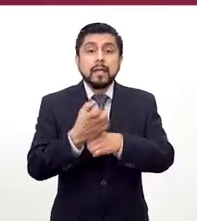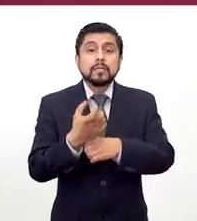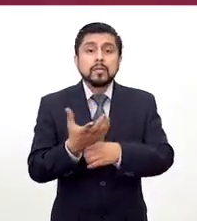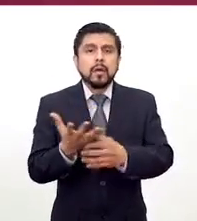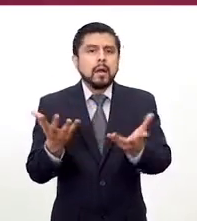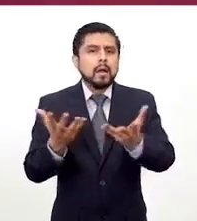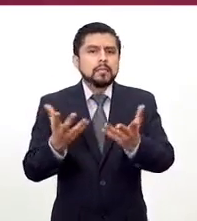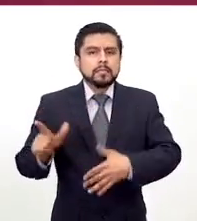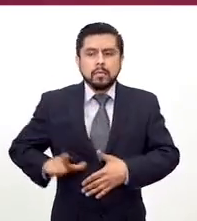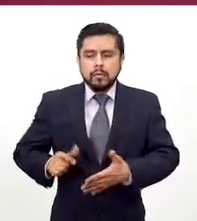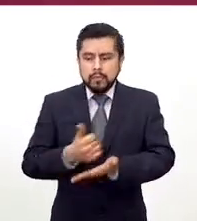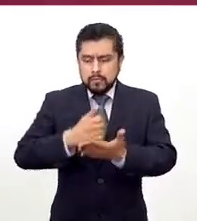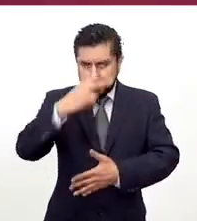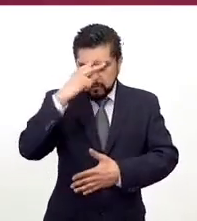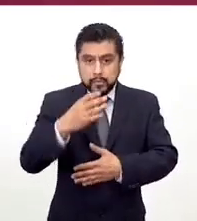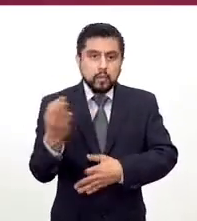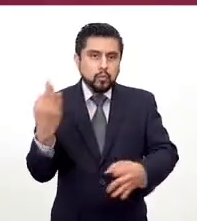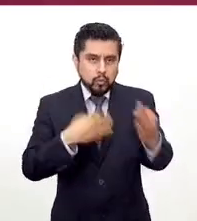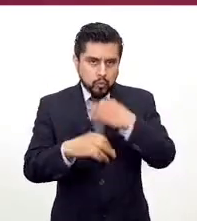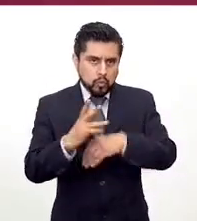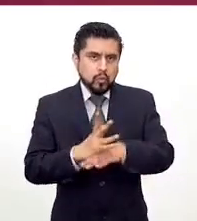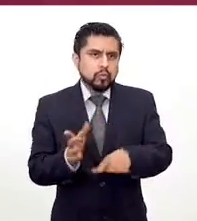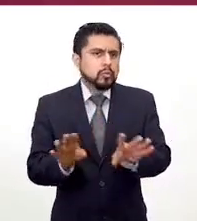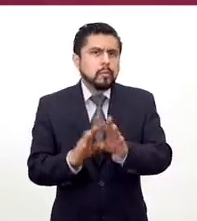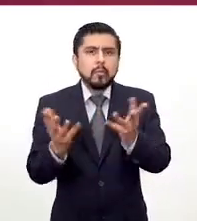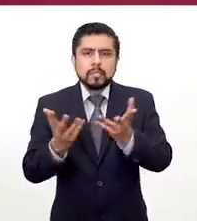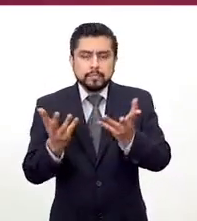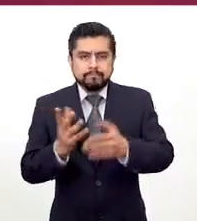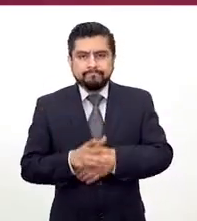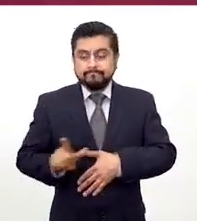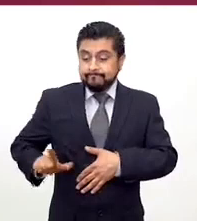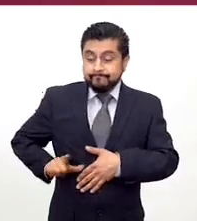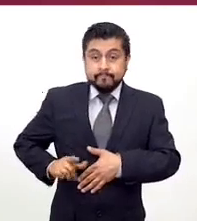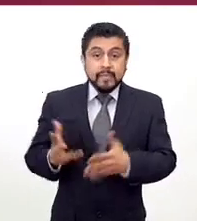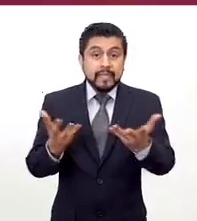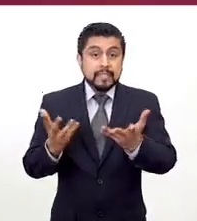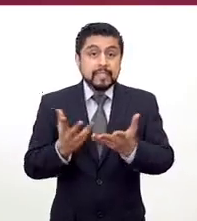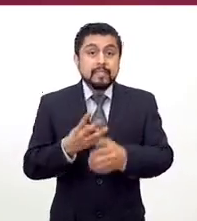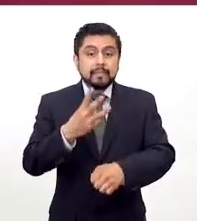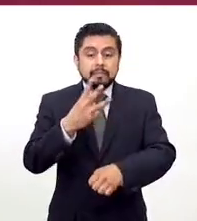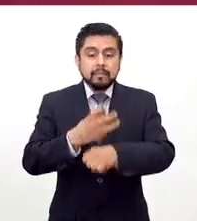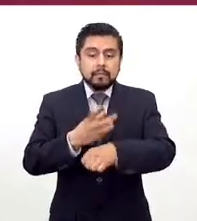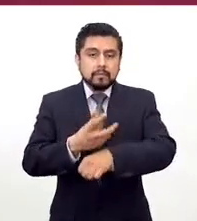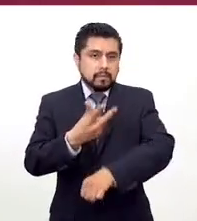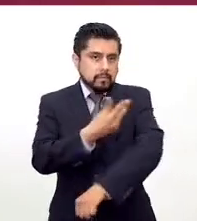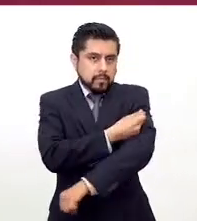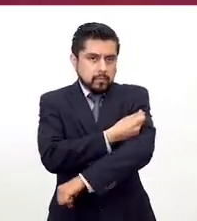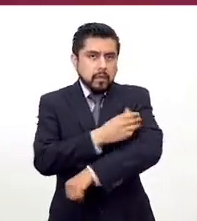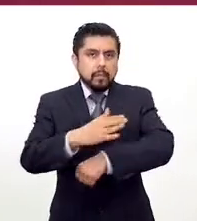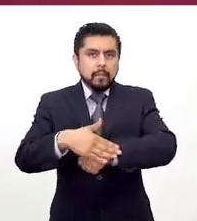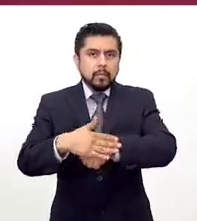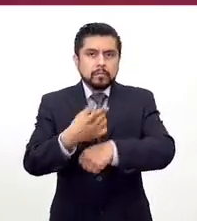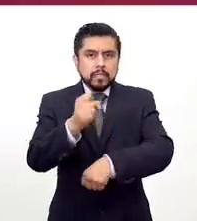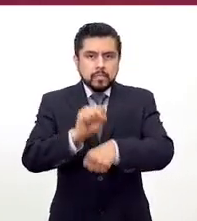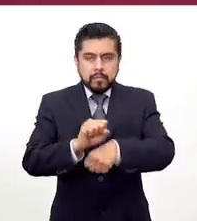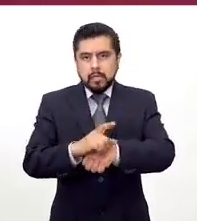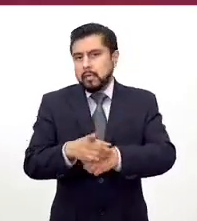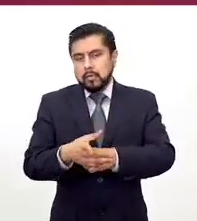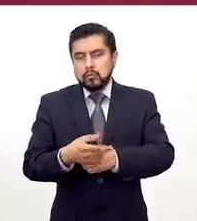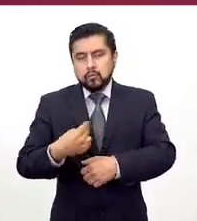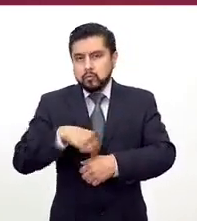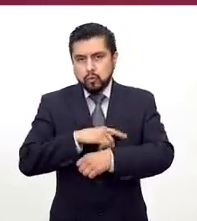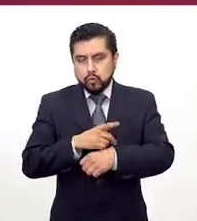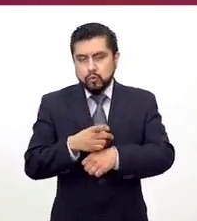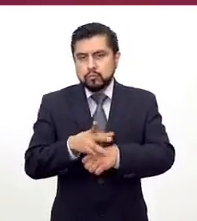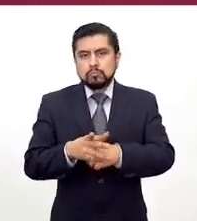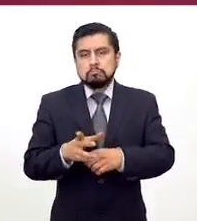estrategia del gobierno y cuál es la estrategia que todos debemos seguir. La estrategia de gobierno es la tercera vacuna. La próxima semana vamos a